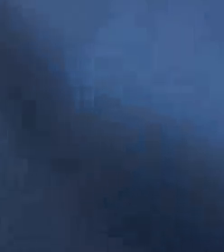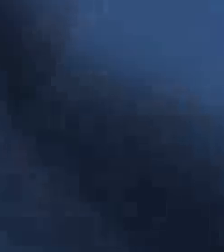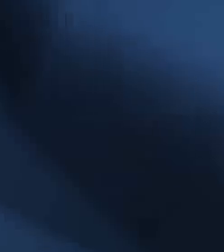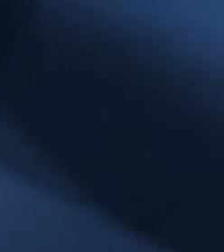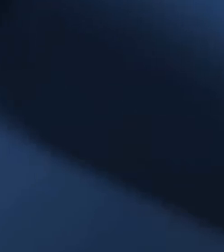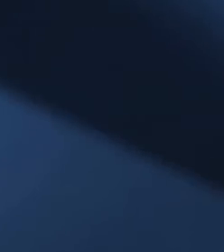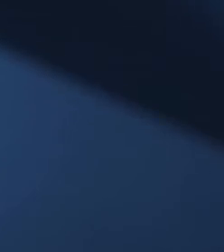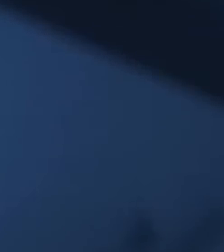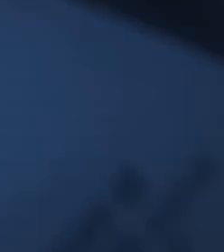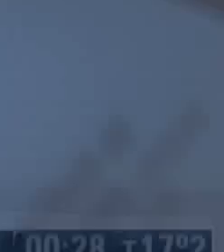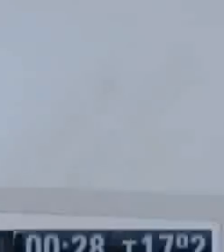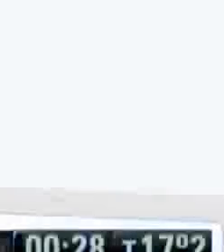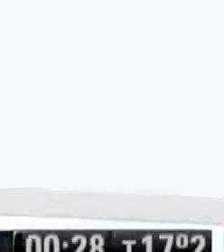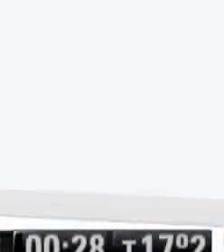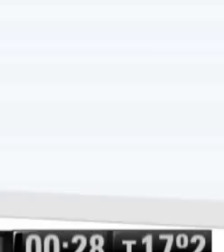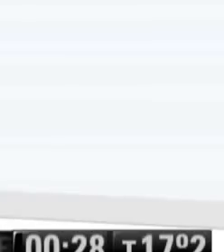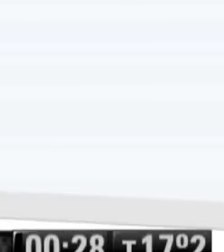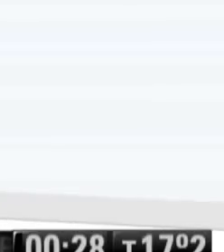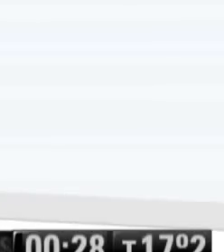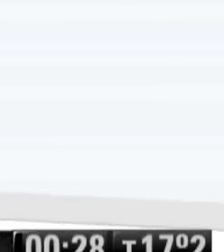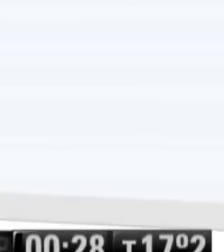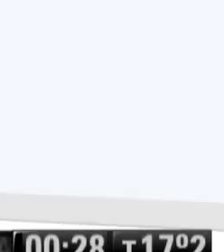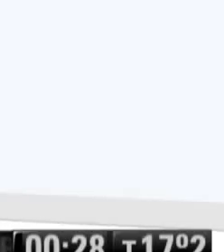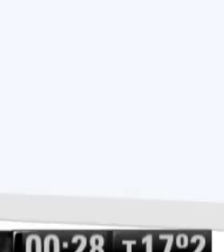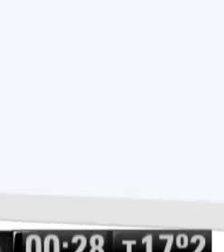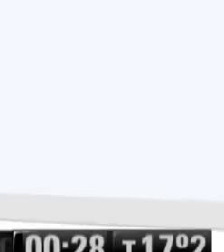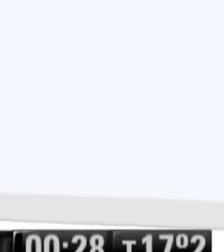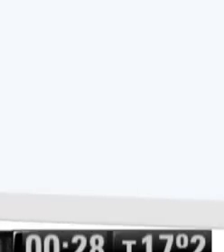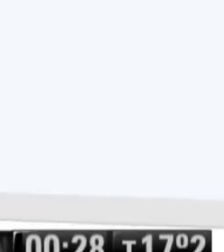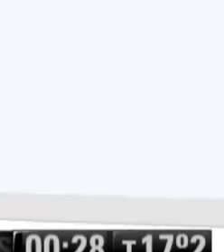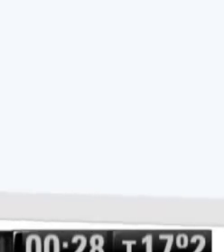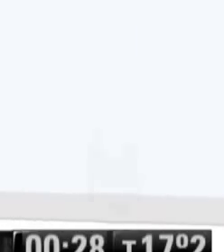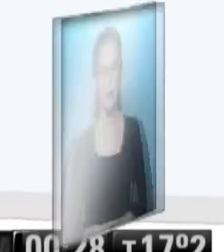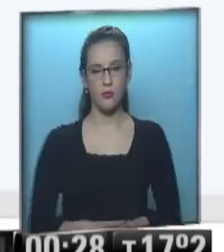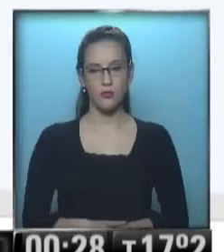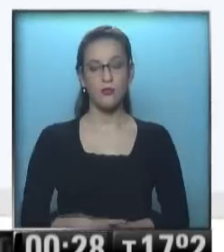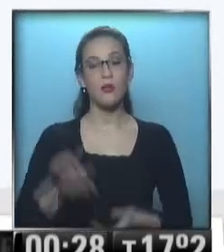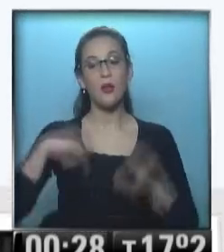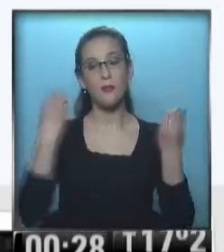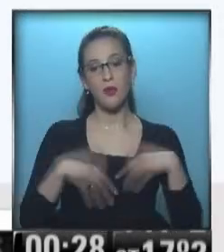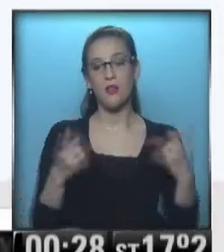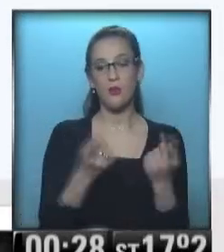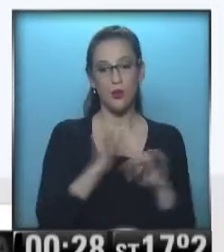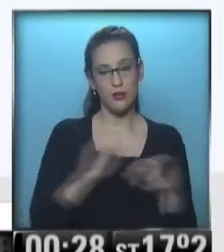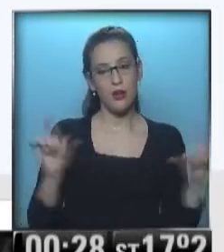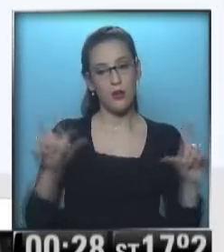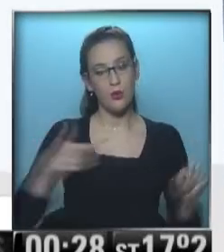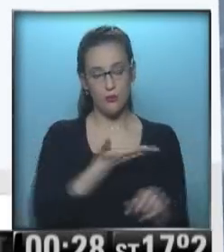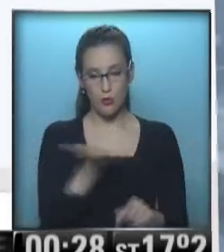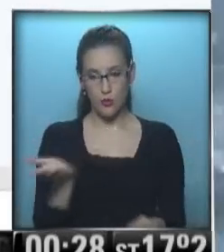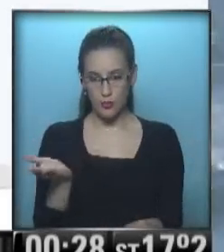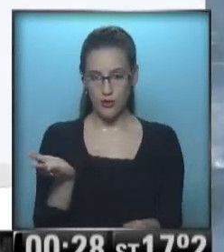Y a cada paso sientes otro. Comenzamos así este resumen de noticias de la televisión